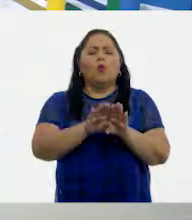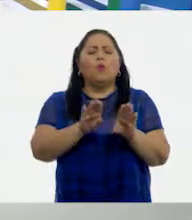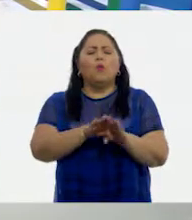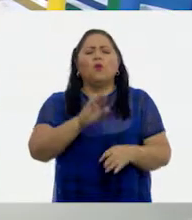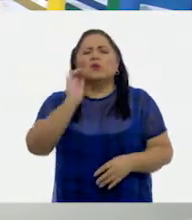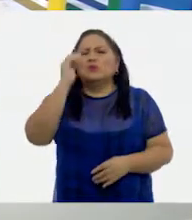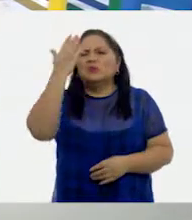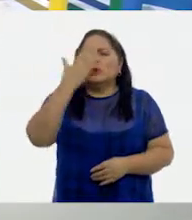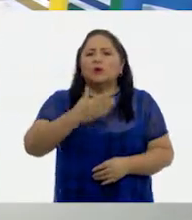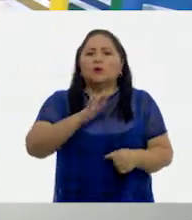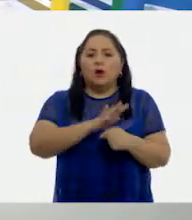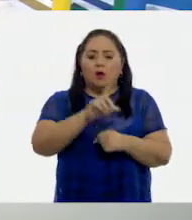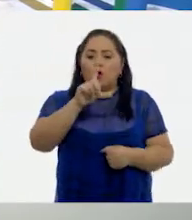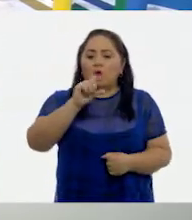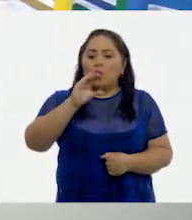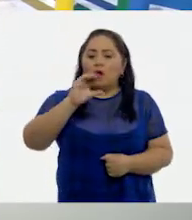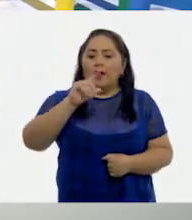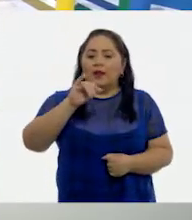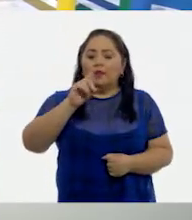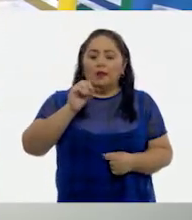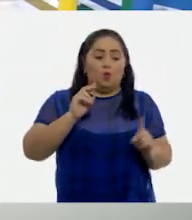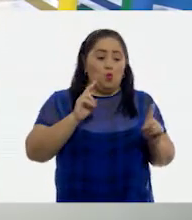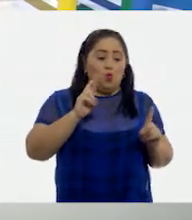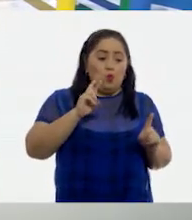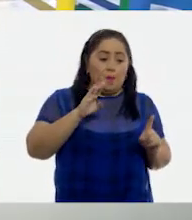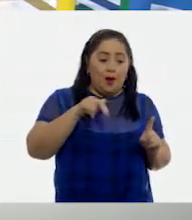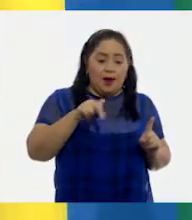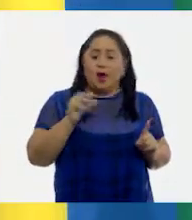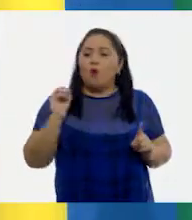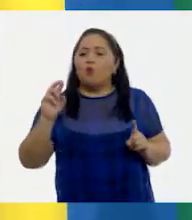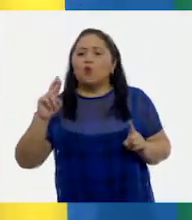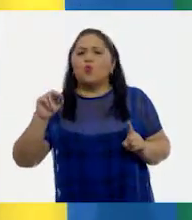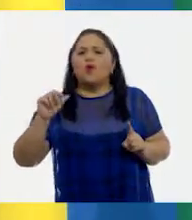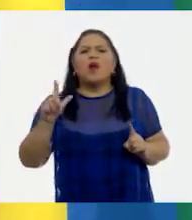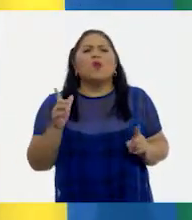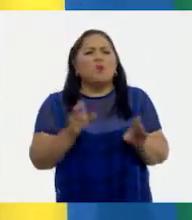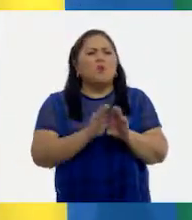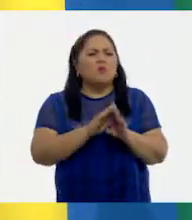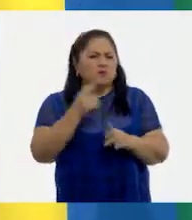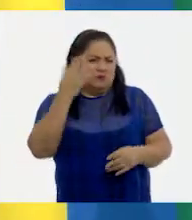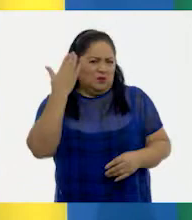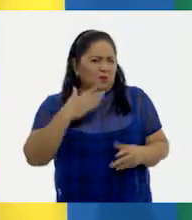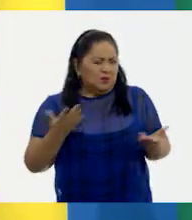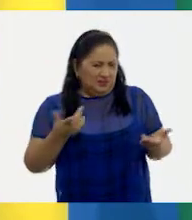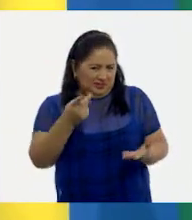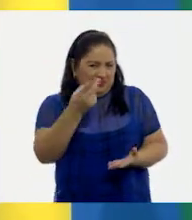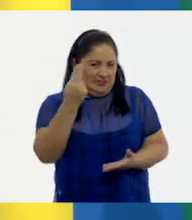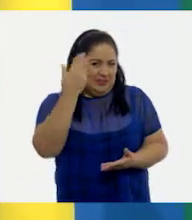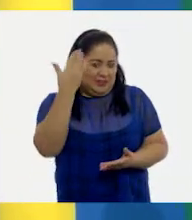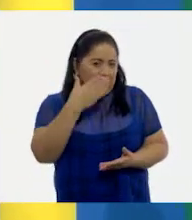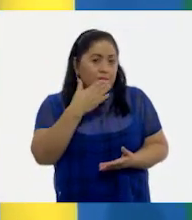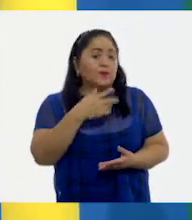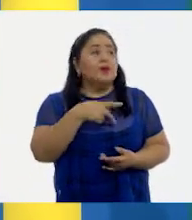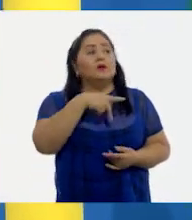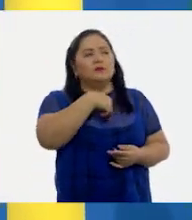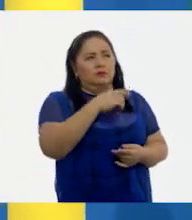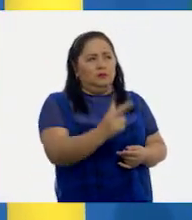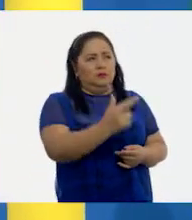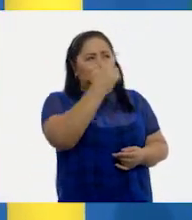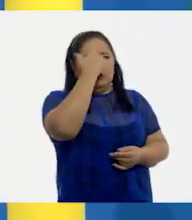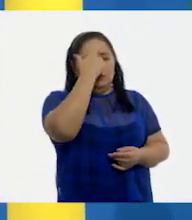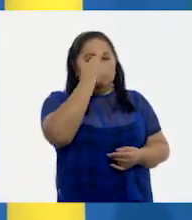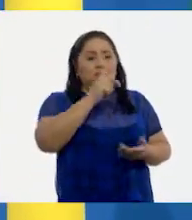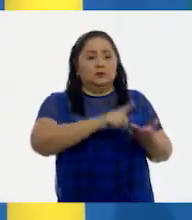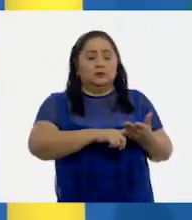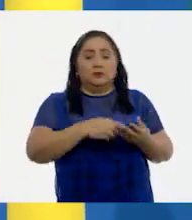si una localidad es rural o urbana? Me acuerdo que tiene que ver con la cantidad de personas que viven en